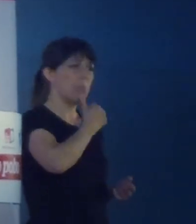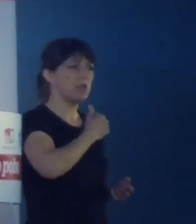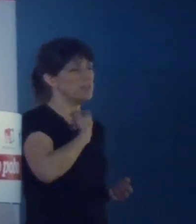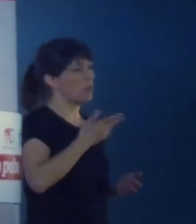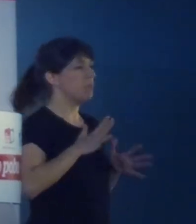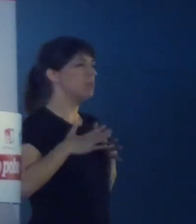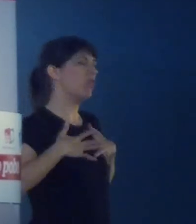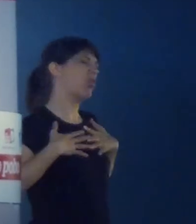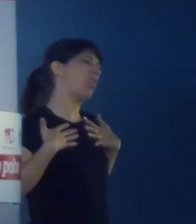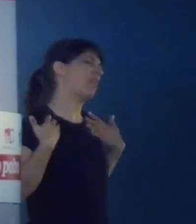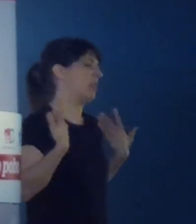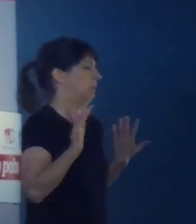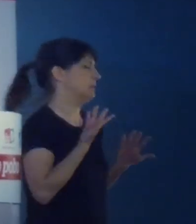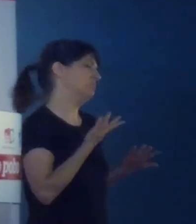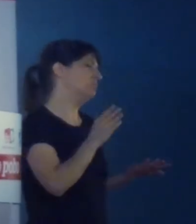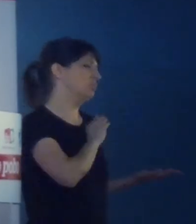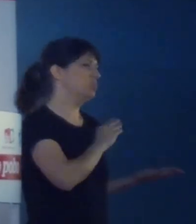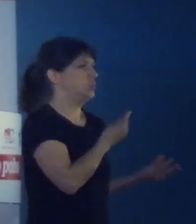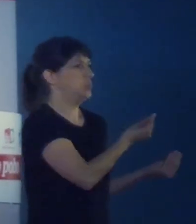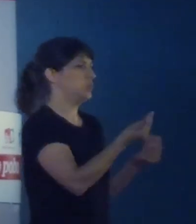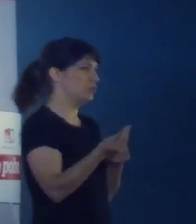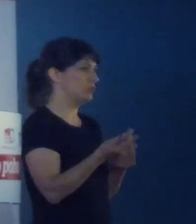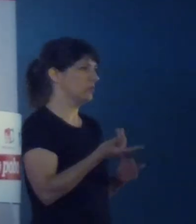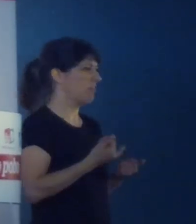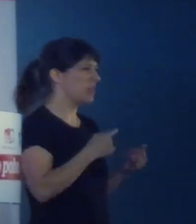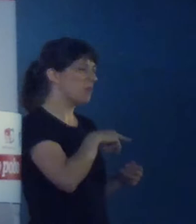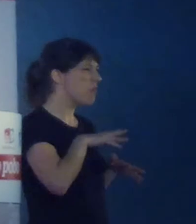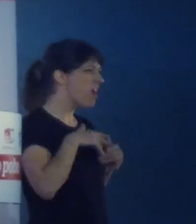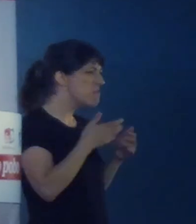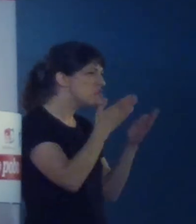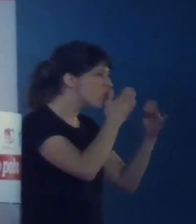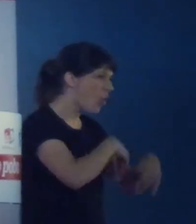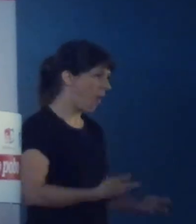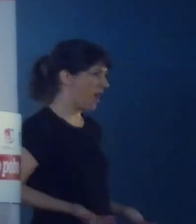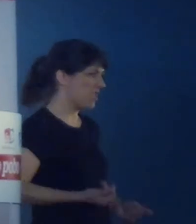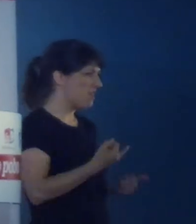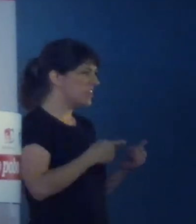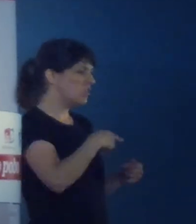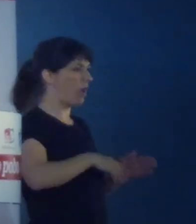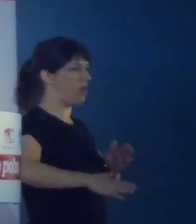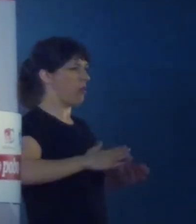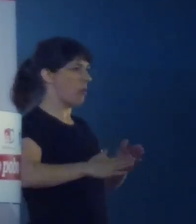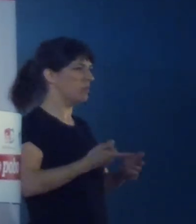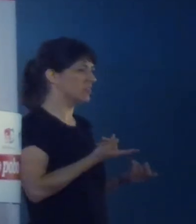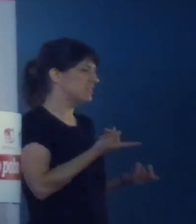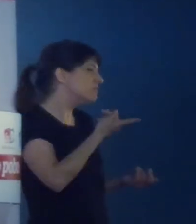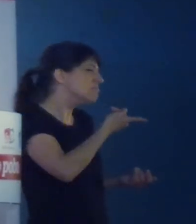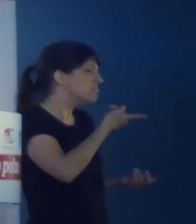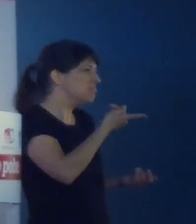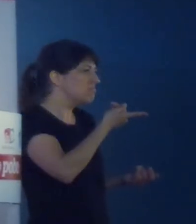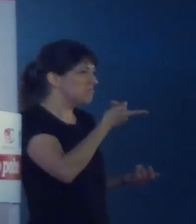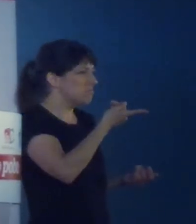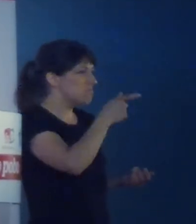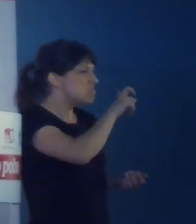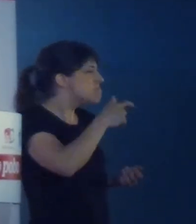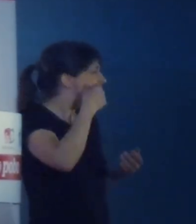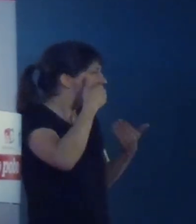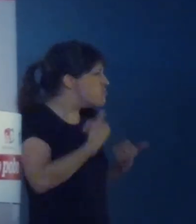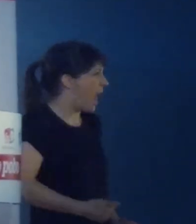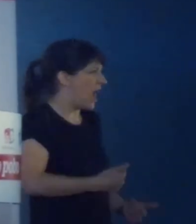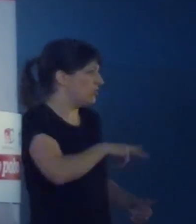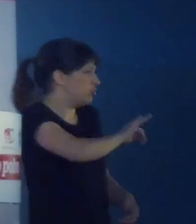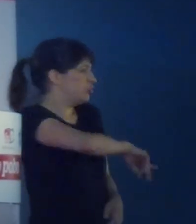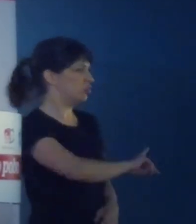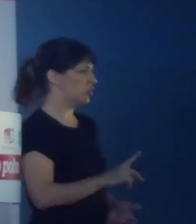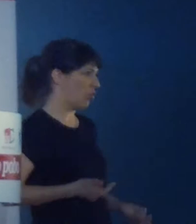emocionaba demasiado. Non teñen entrañas, son androides, son mutantes, e precisamente por eso non